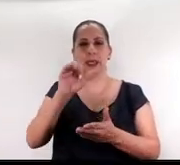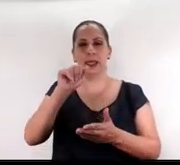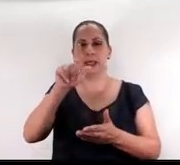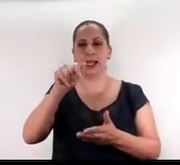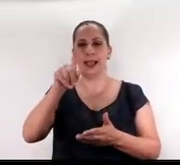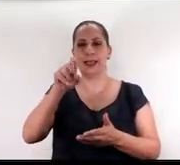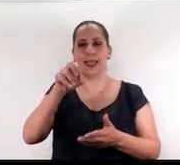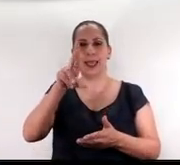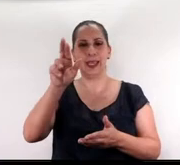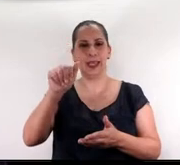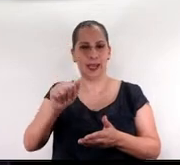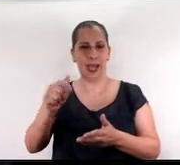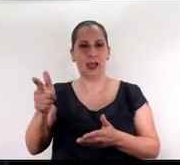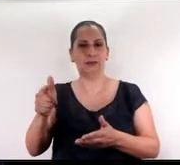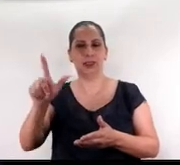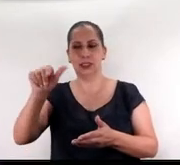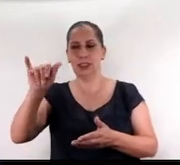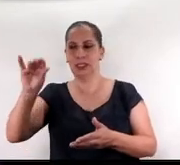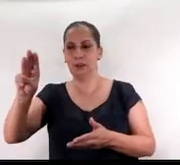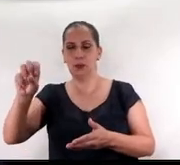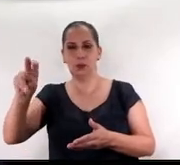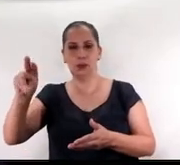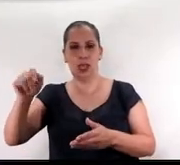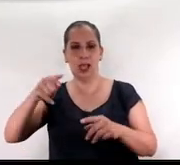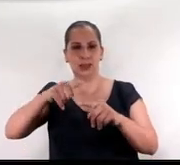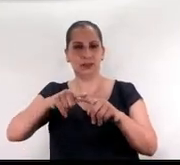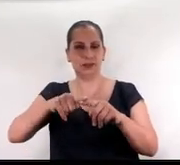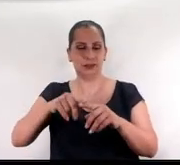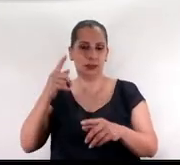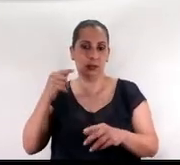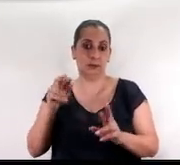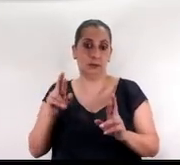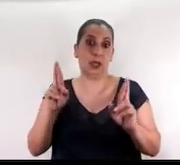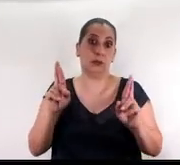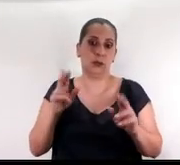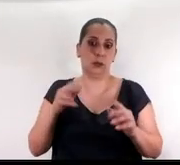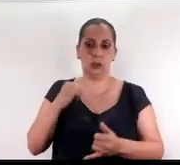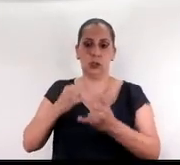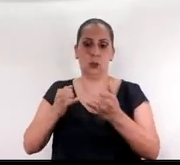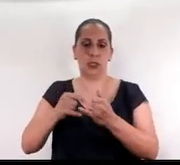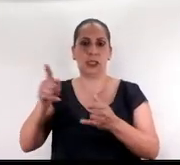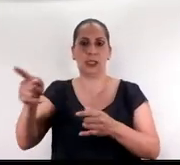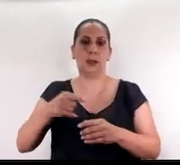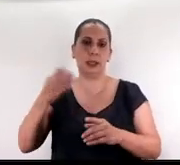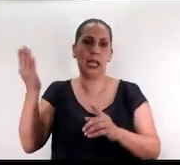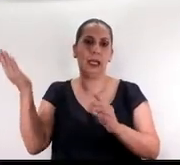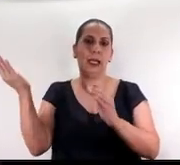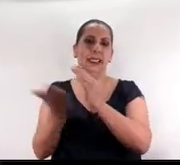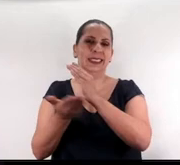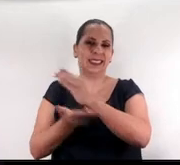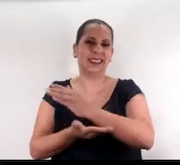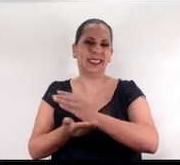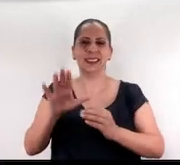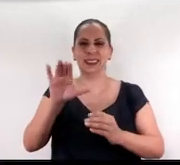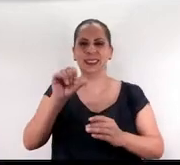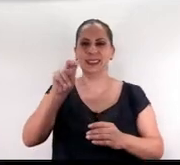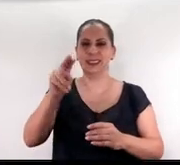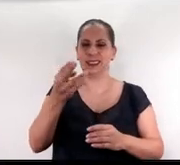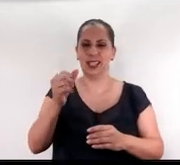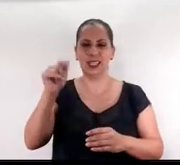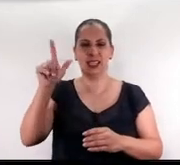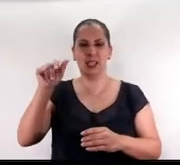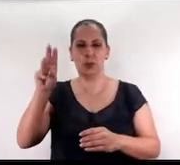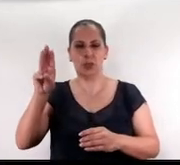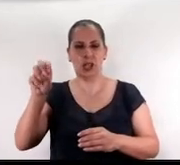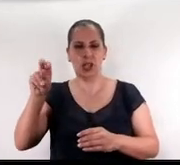Caldera Limonal, asumiendo que ya pronto terminará el Limonal Cañas, y después también darle atención